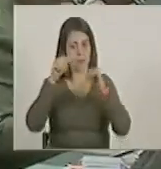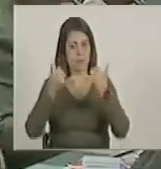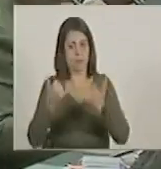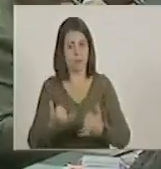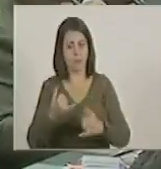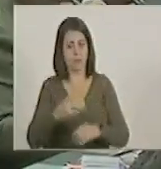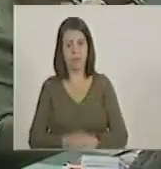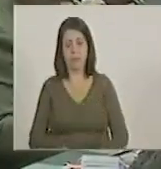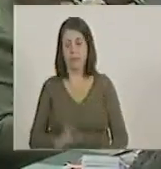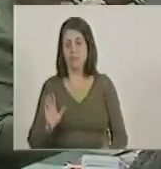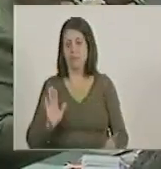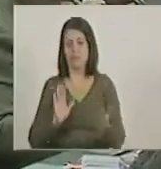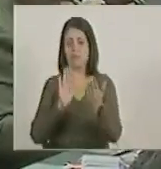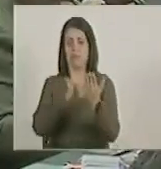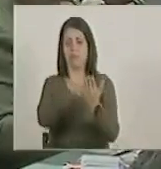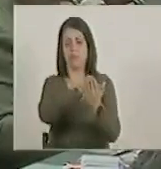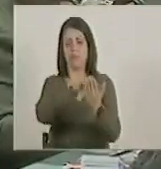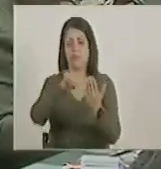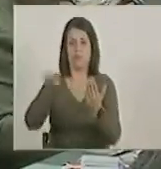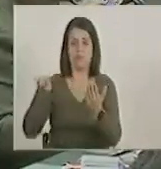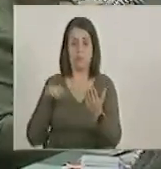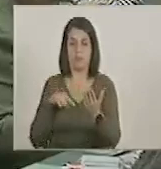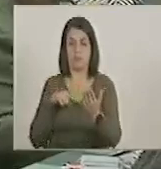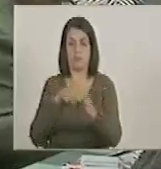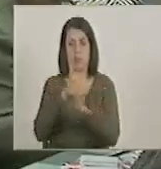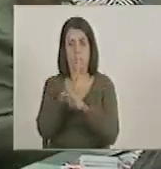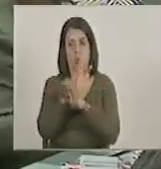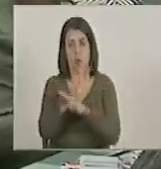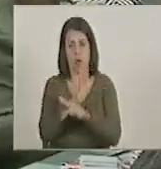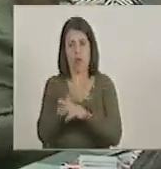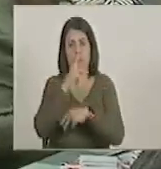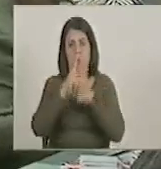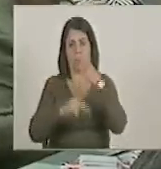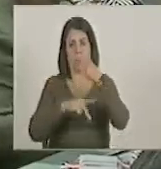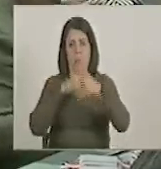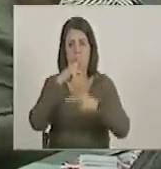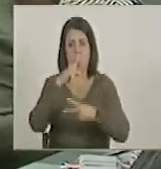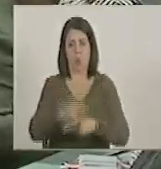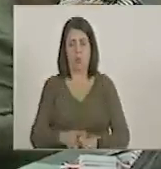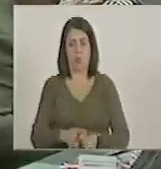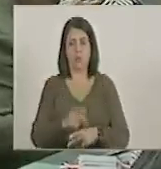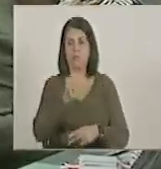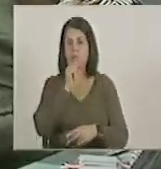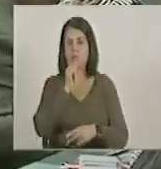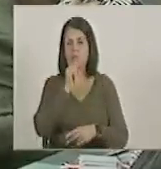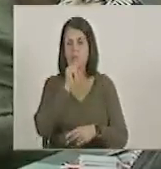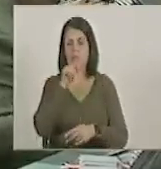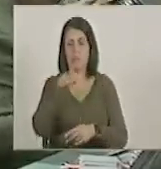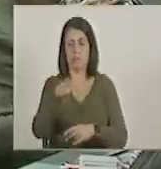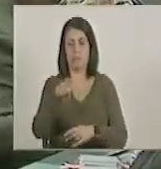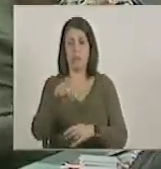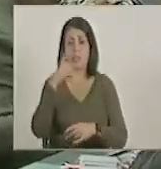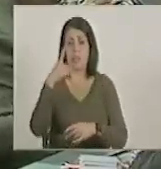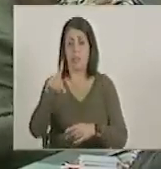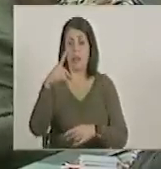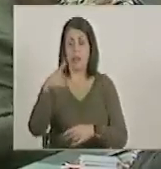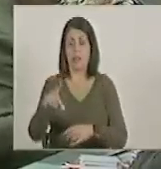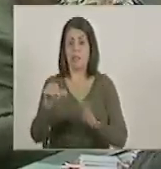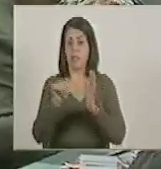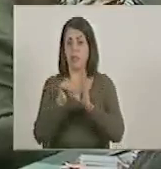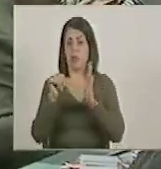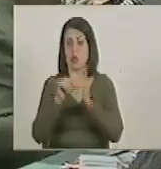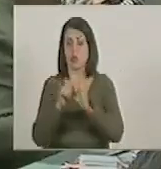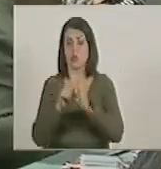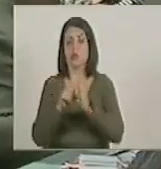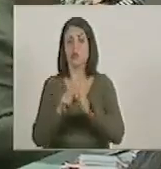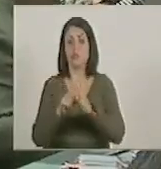sencillamente frente a una jugada política de parte de la ultraderecha ubicada